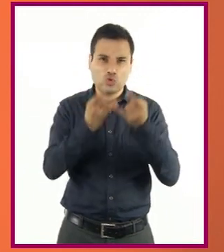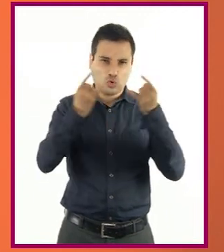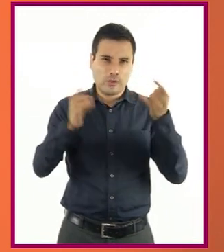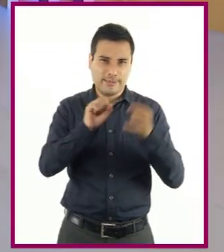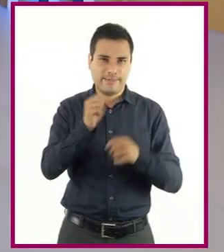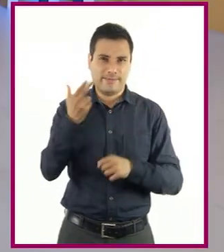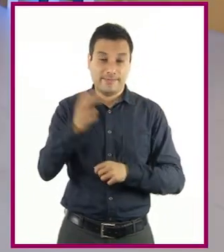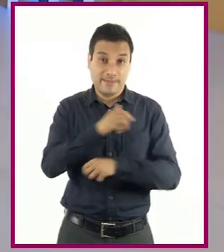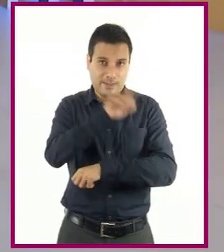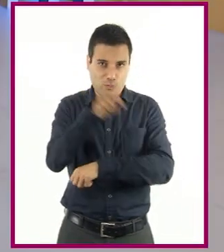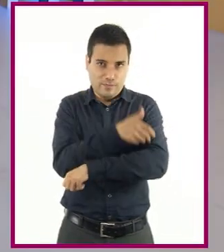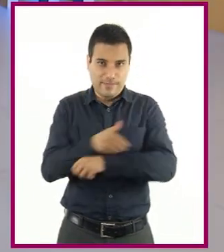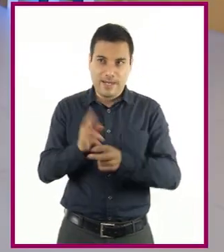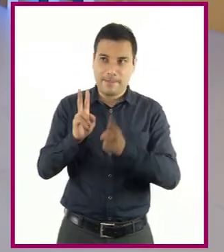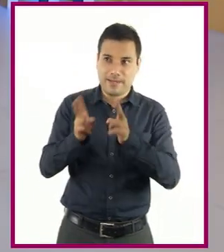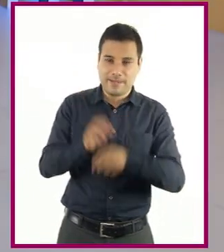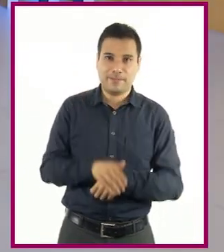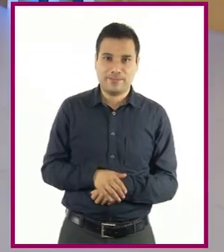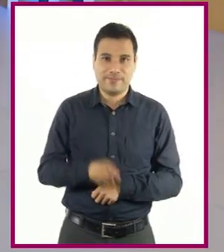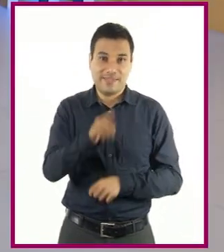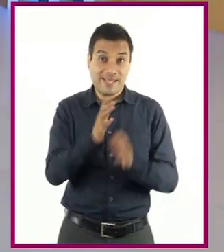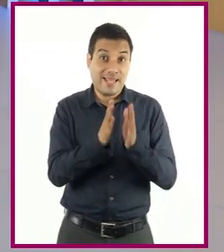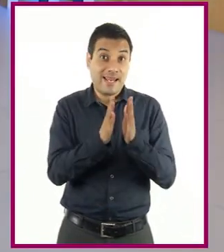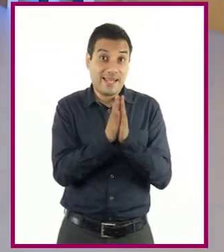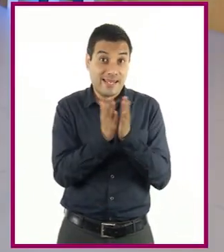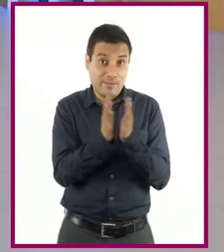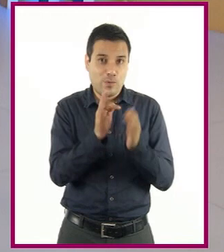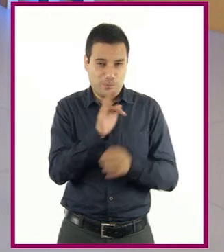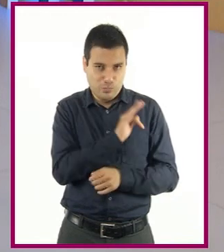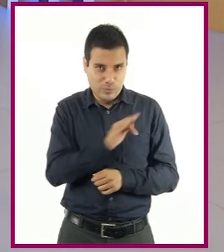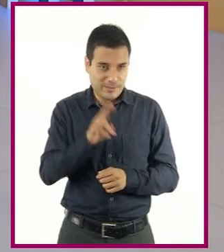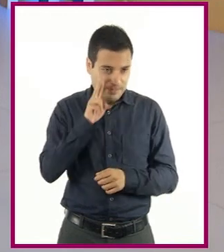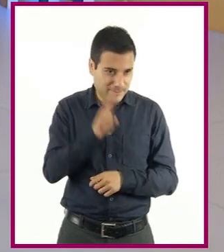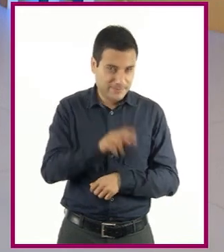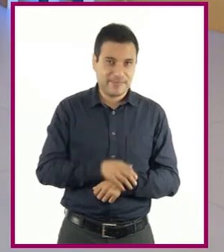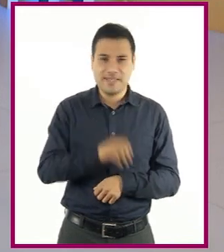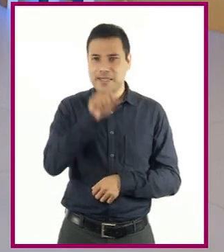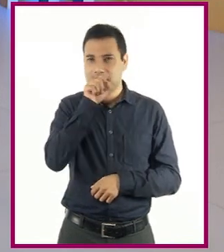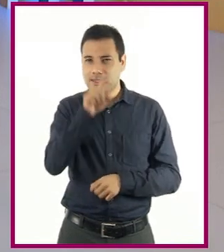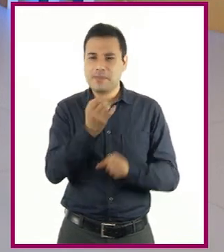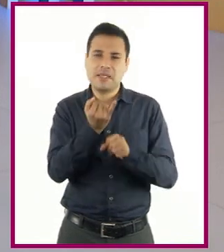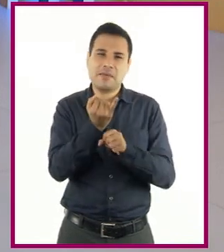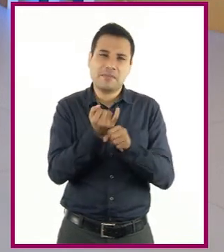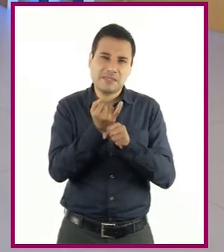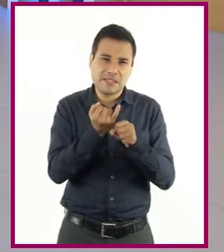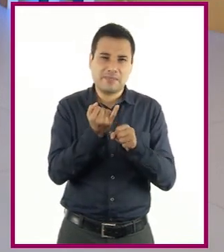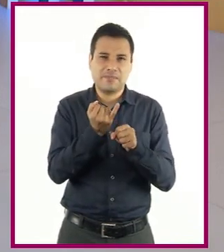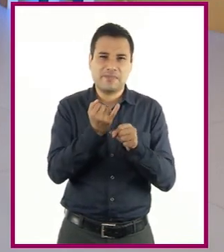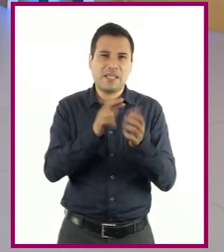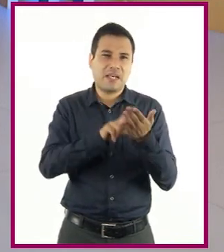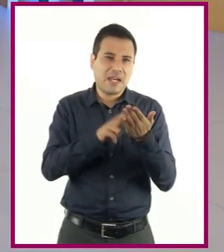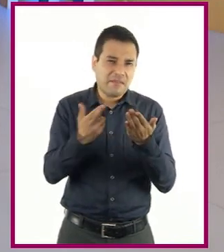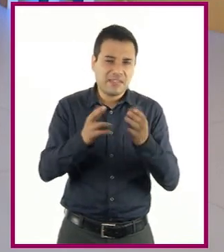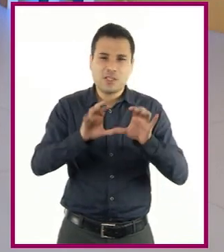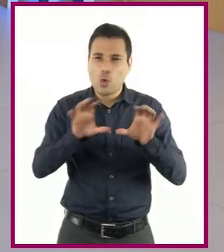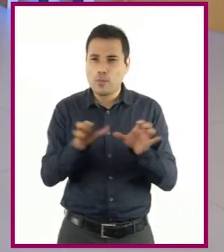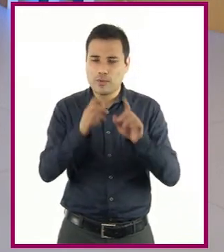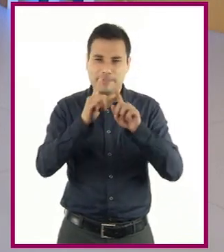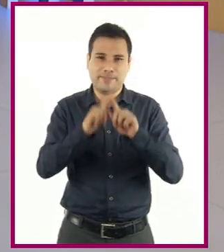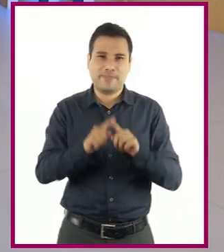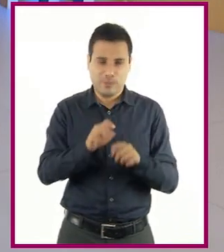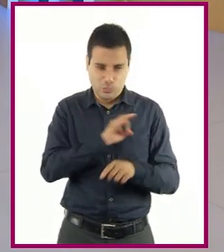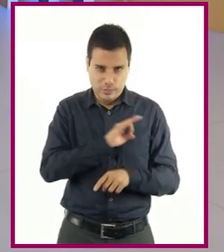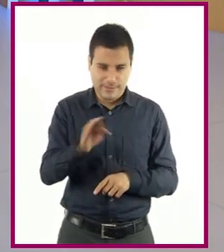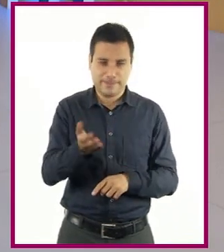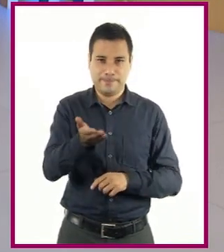contenido. Recuerden consultar su libro de texto, así como investigar y resolver las dudas que hayan surgido a lo largo